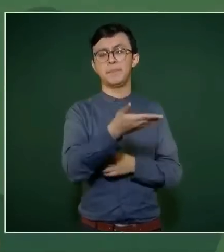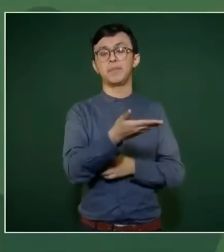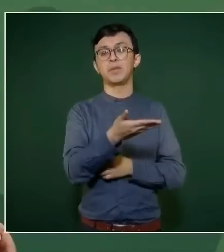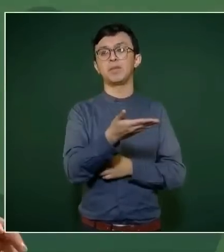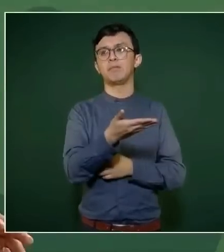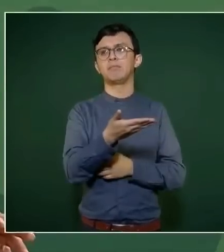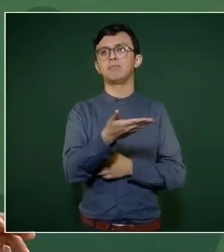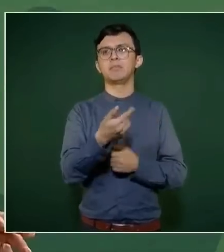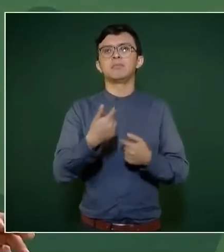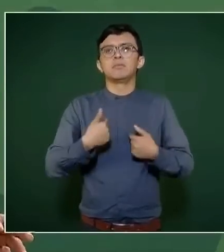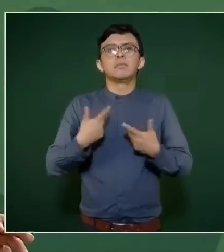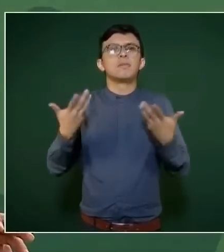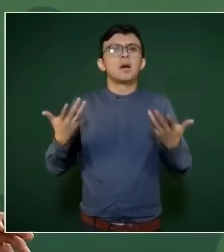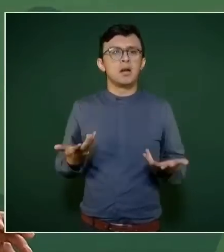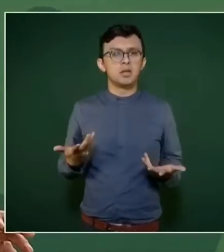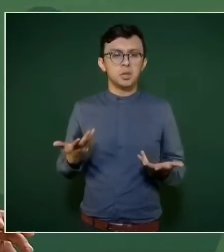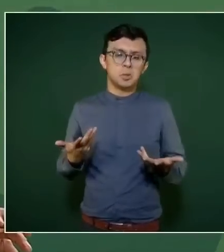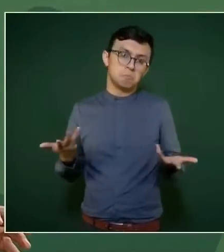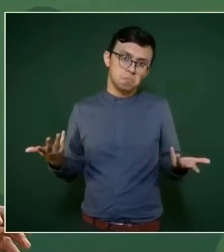pues lo único que queda